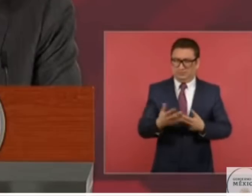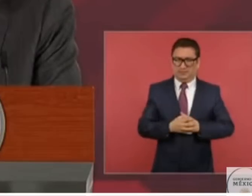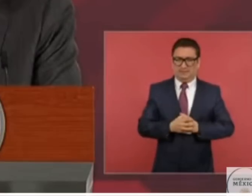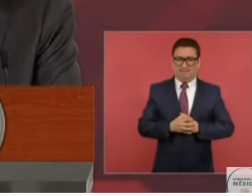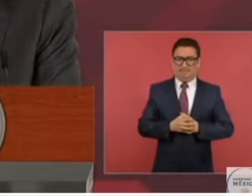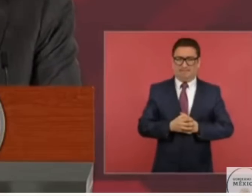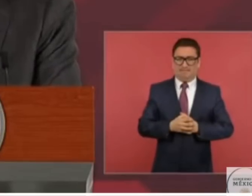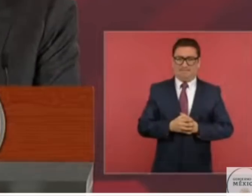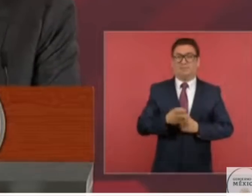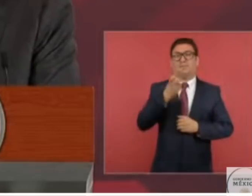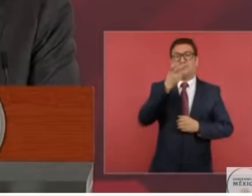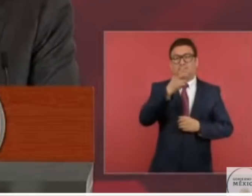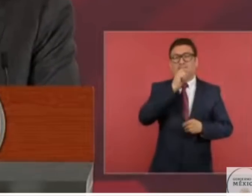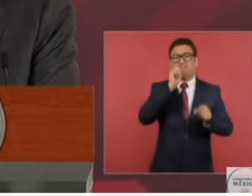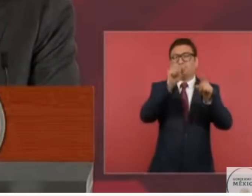Pues es lo mismo.